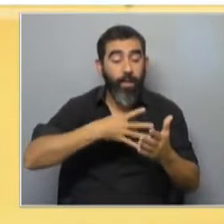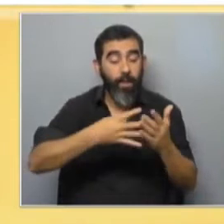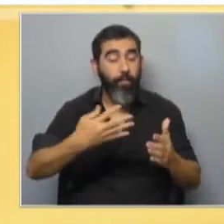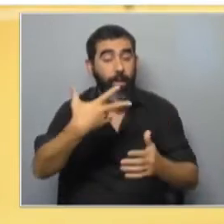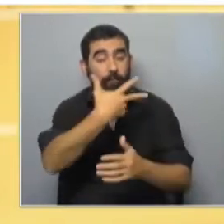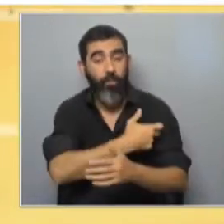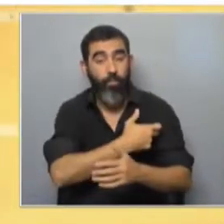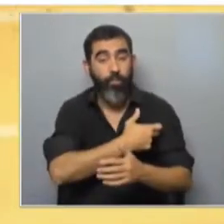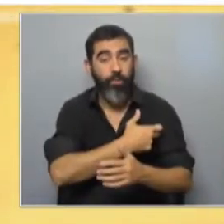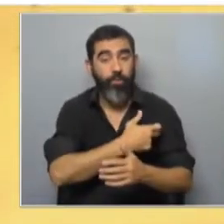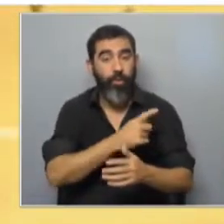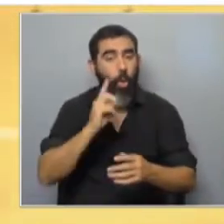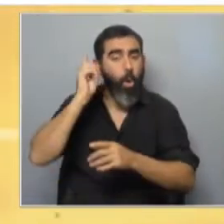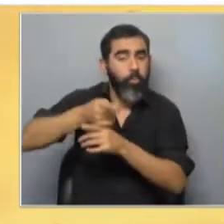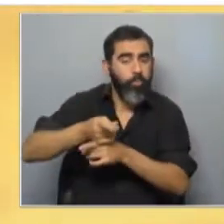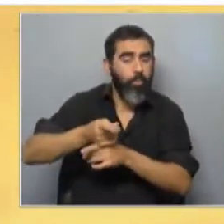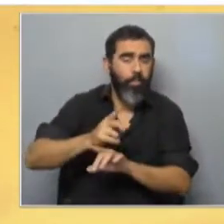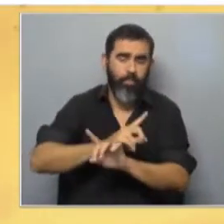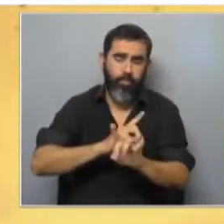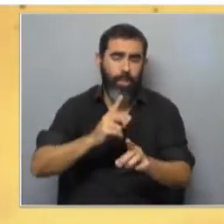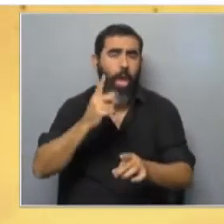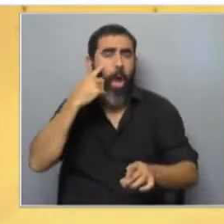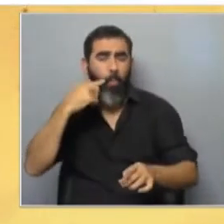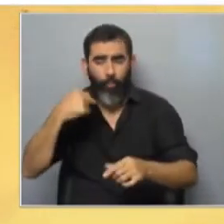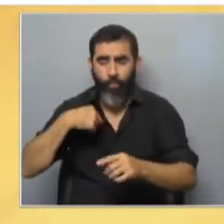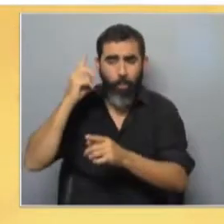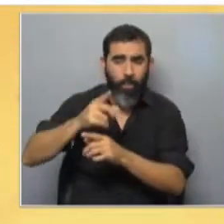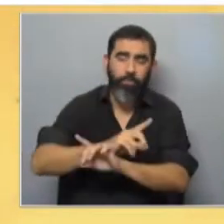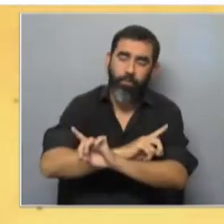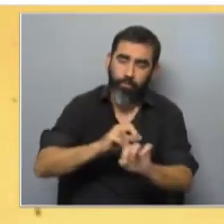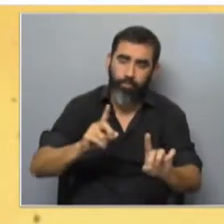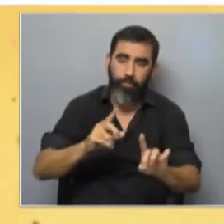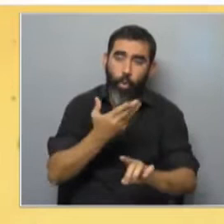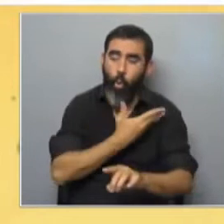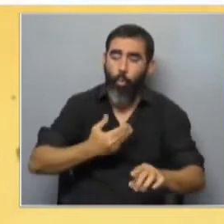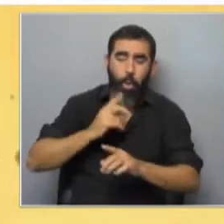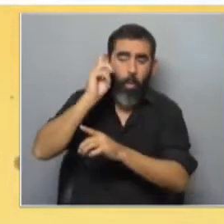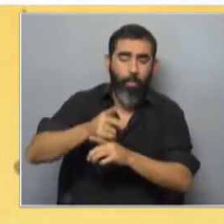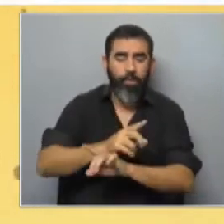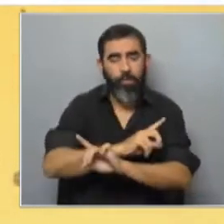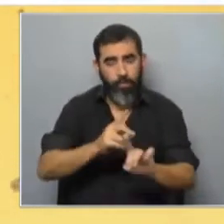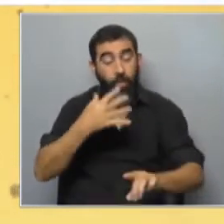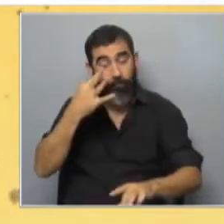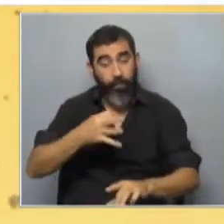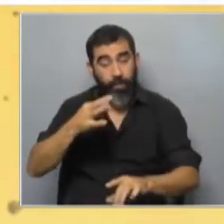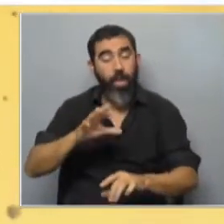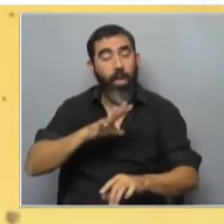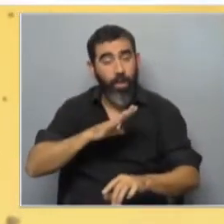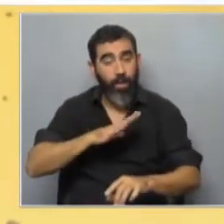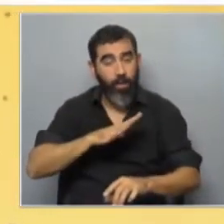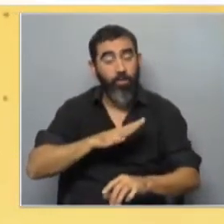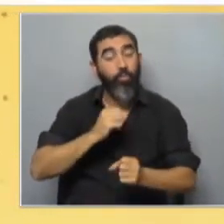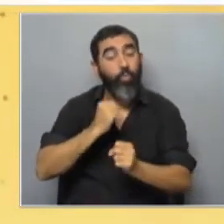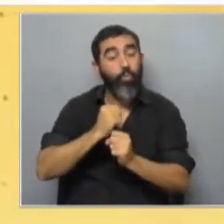no son antojadizos, no son lo que el gobierno de turno quiere poner, sino es realmente